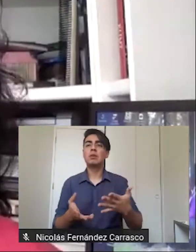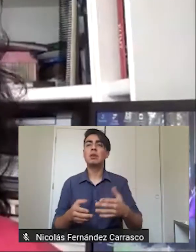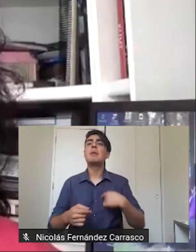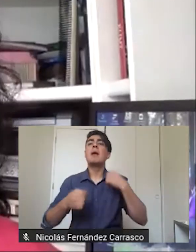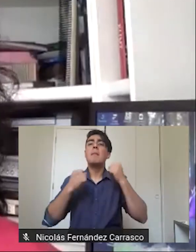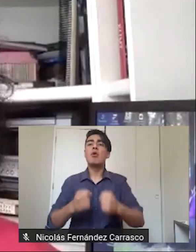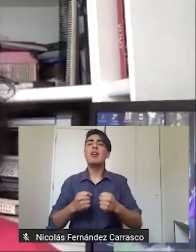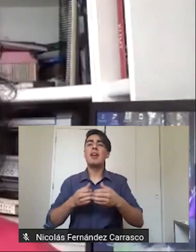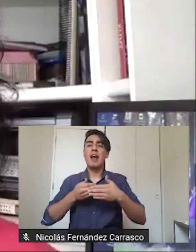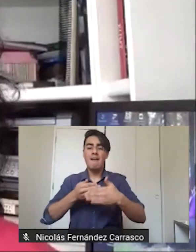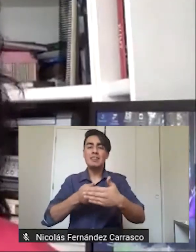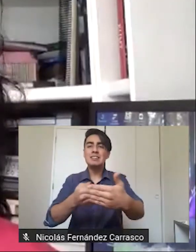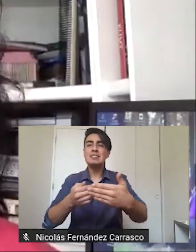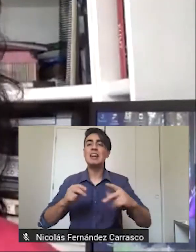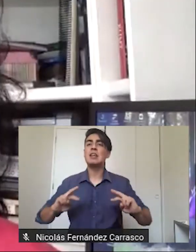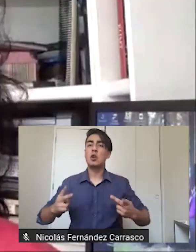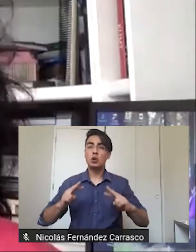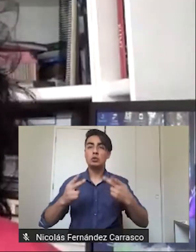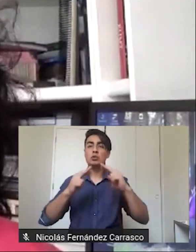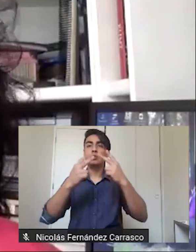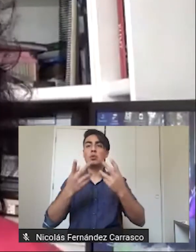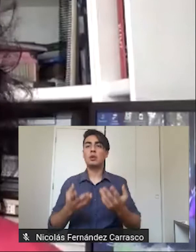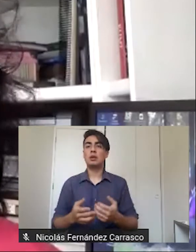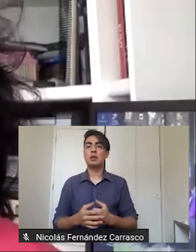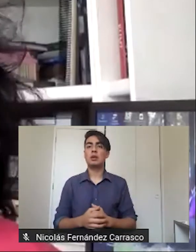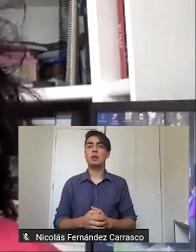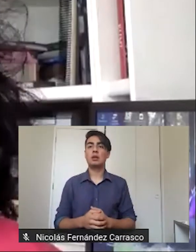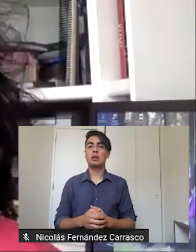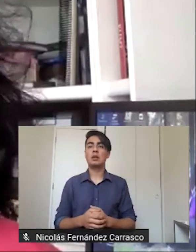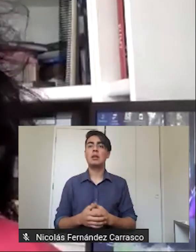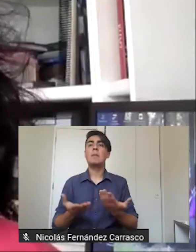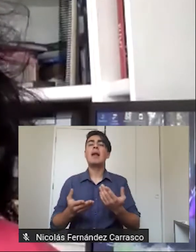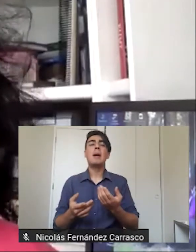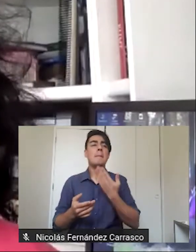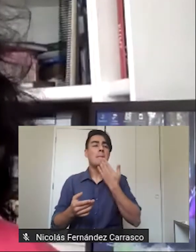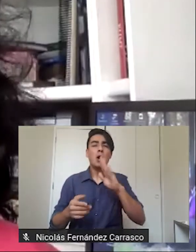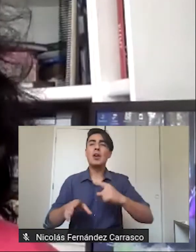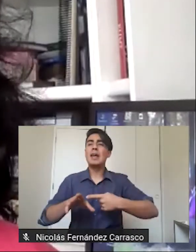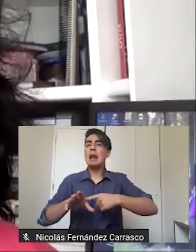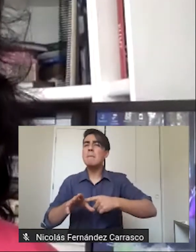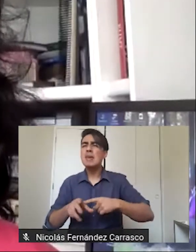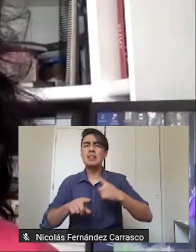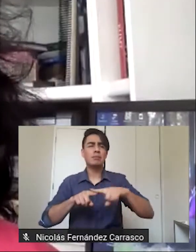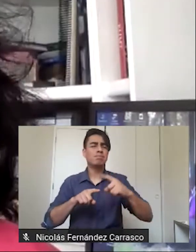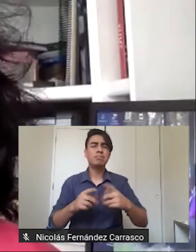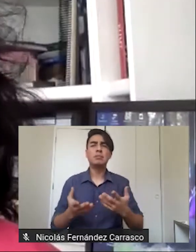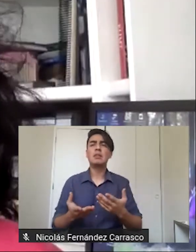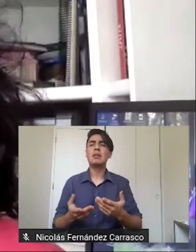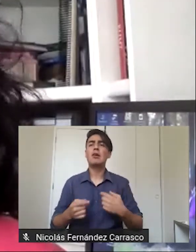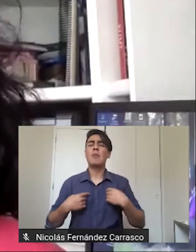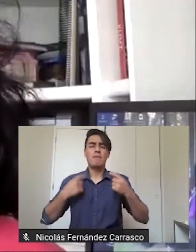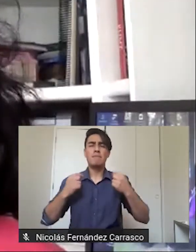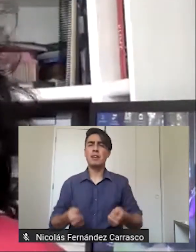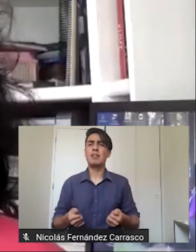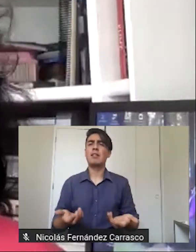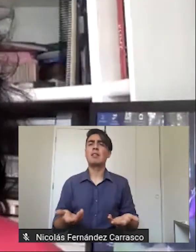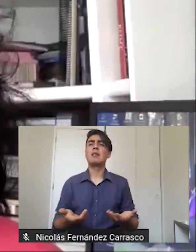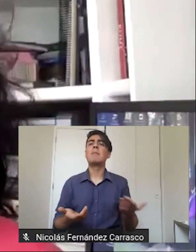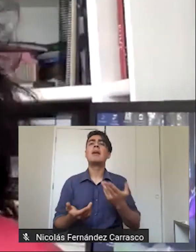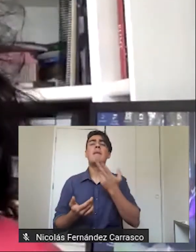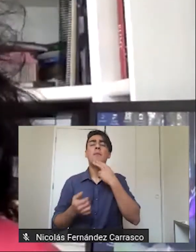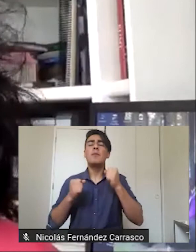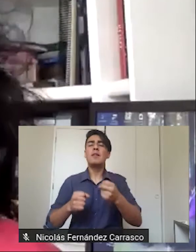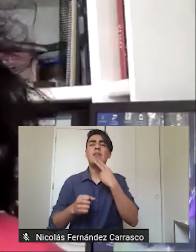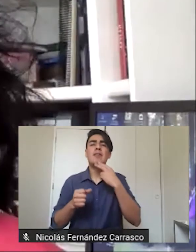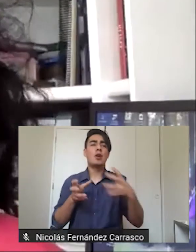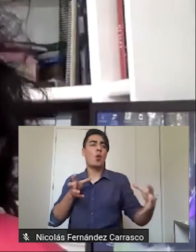los profesores, las profesoras en general, para todos los que queremos que nuestra sociedad sea cada día mejor. Gracias a todos